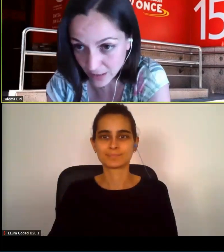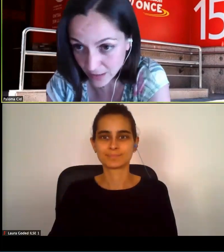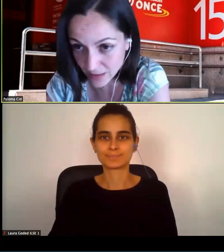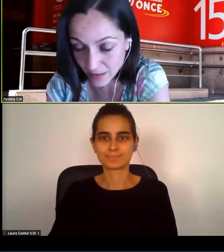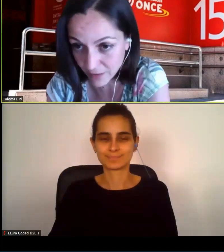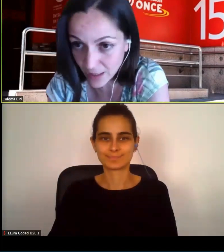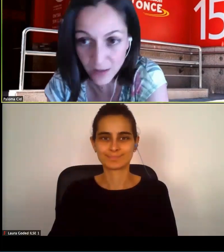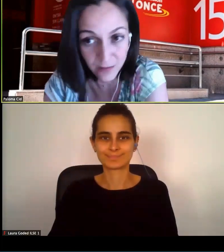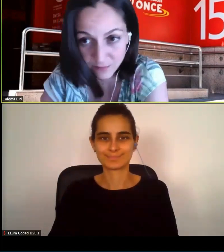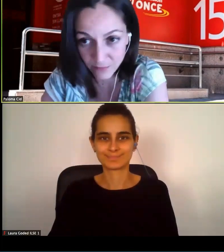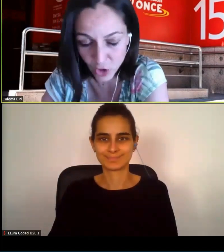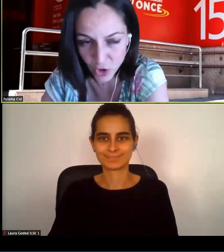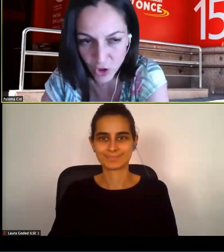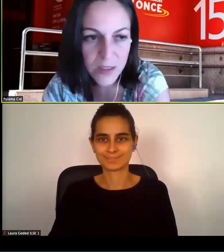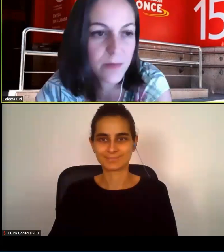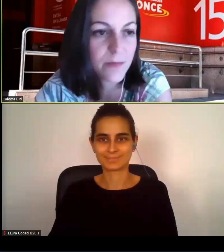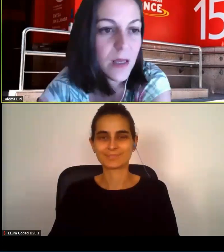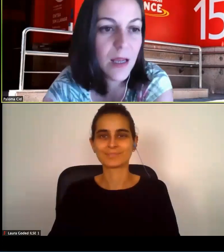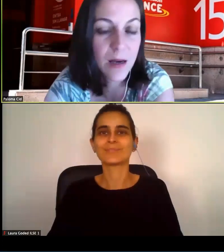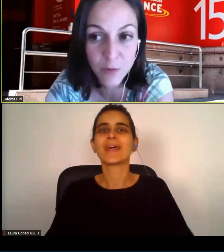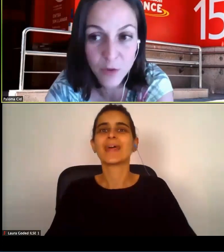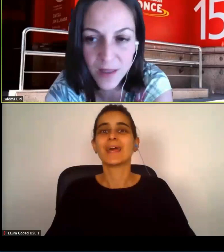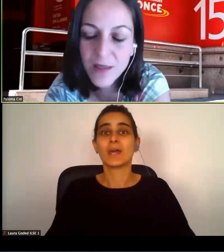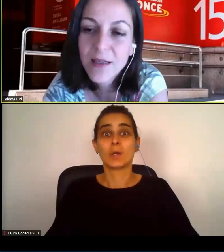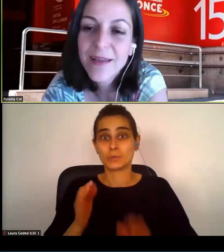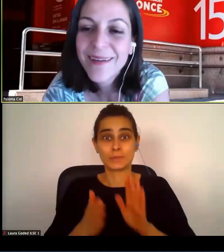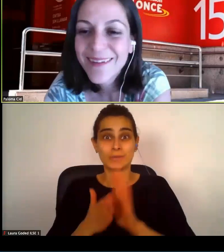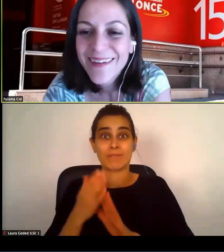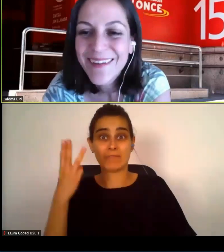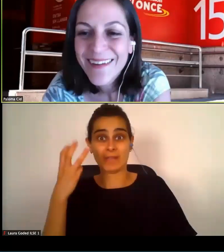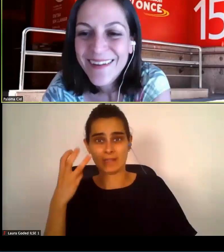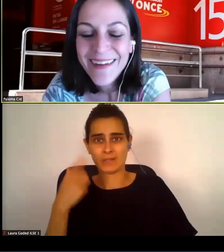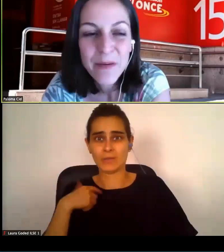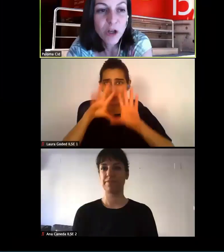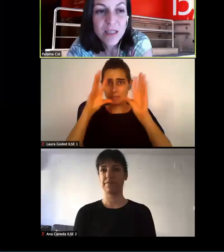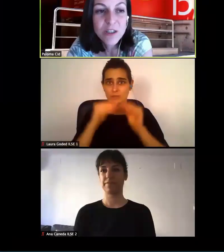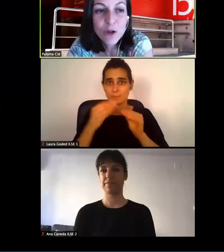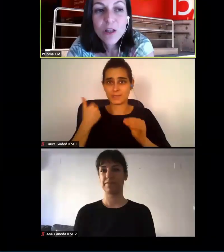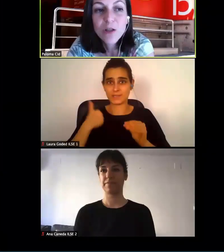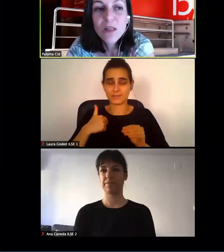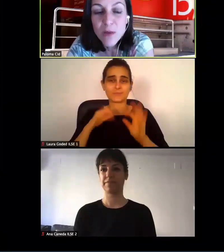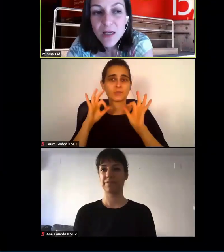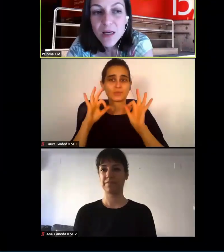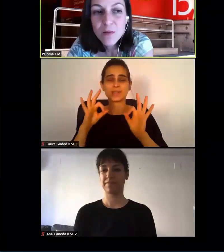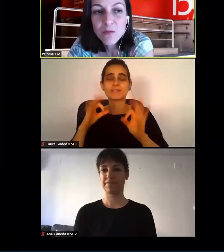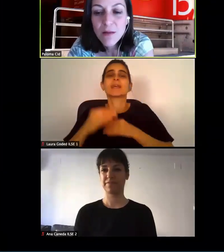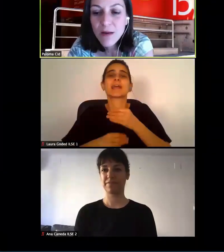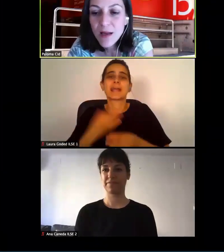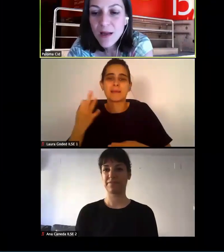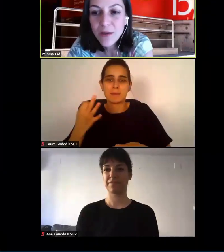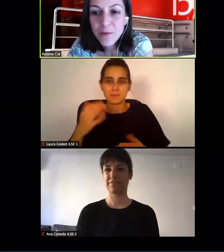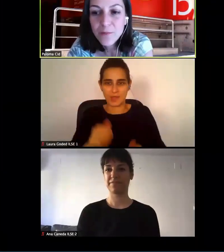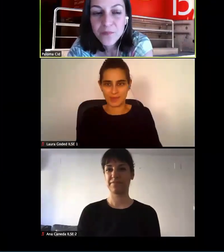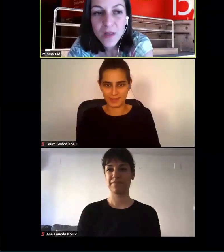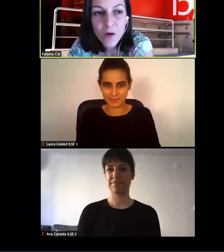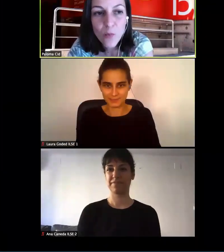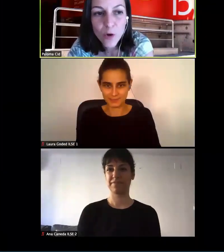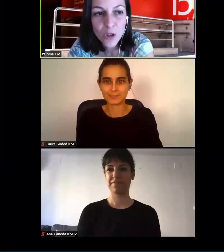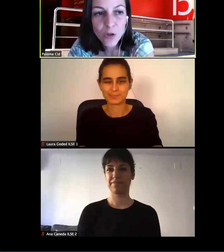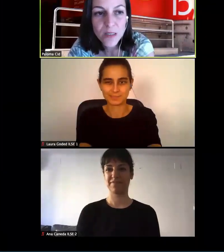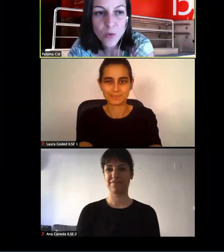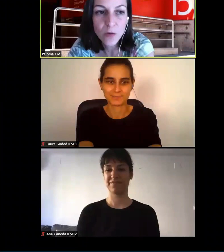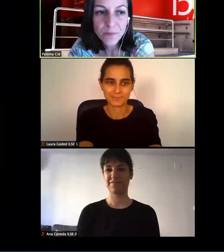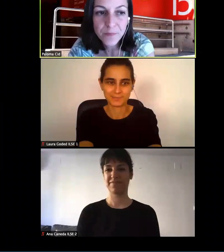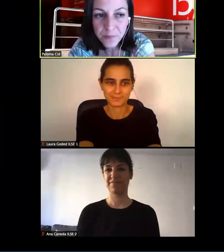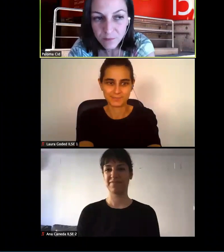diapositivas antes del final. Yo soy así. ¿Qué le vamos a hacer? Bueno, de esto de todas maneras vamos a hablar un